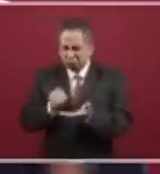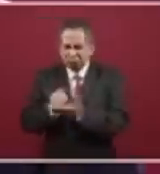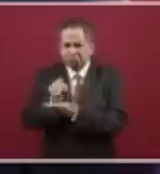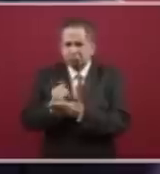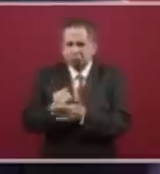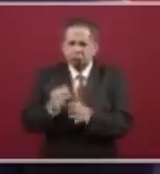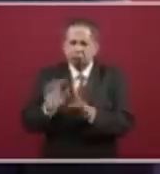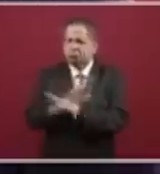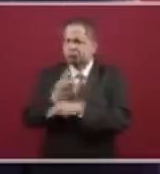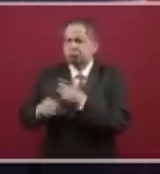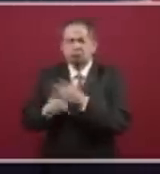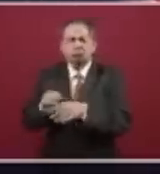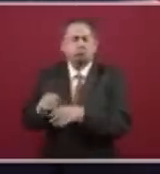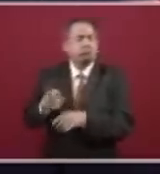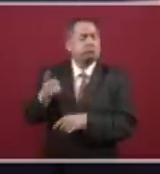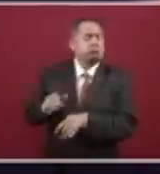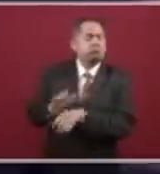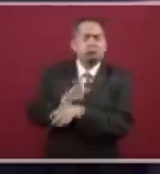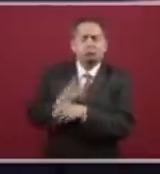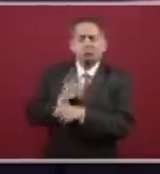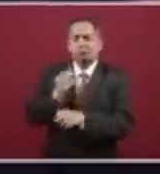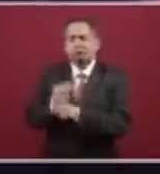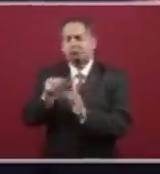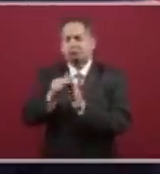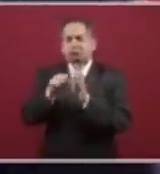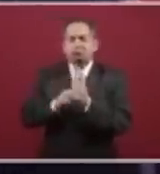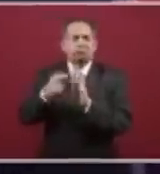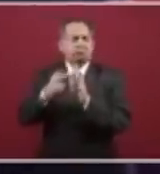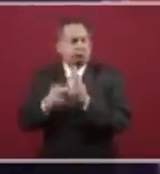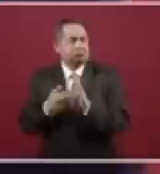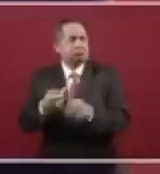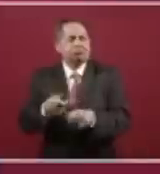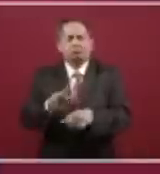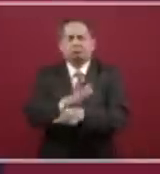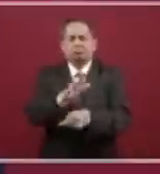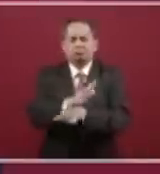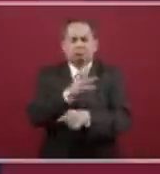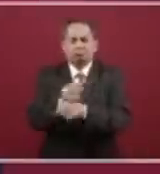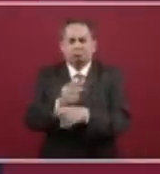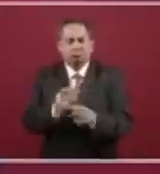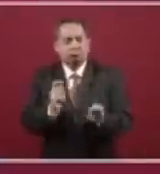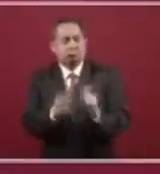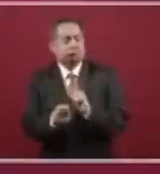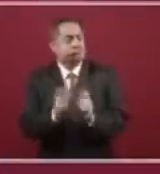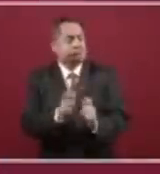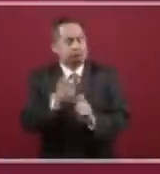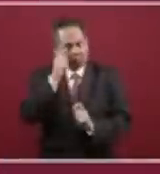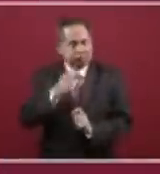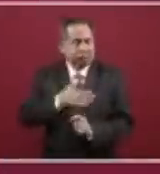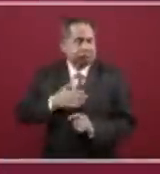una modificación a las normas ajustarlas